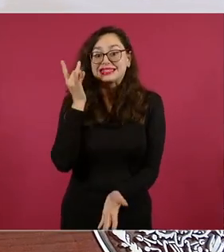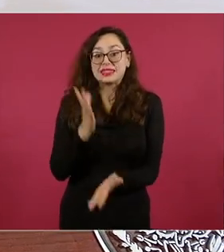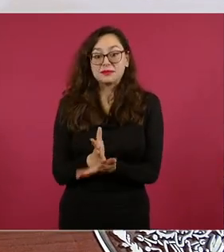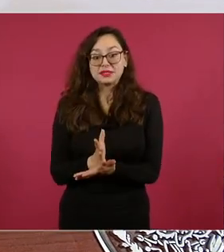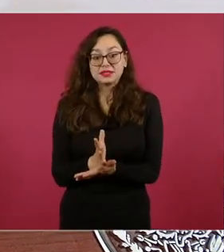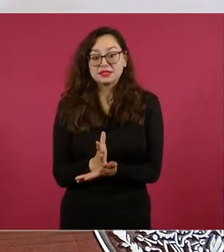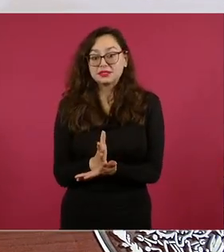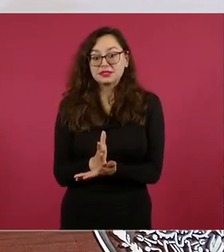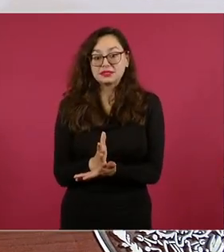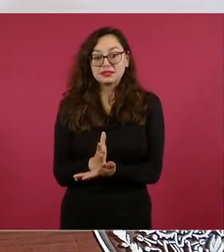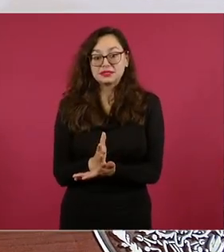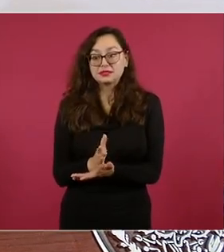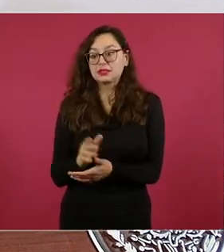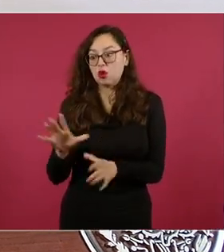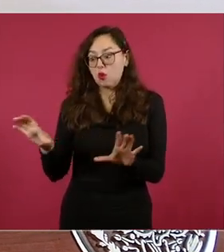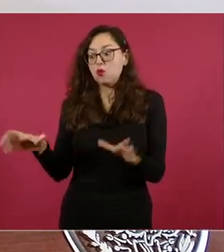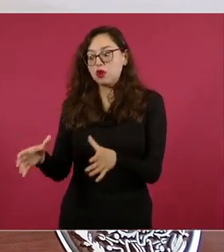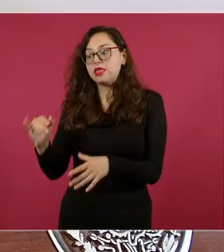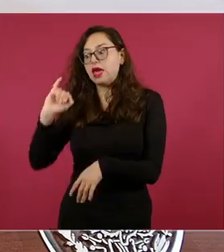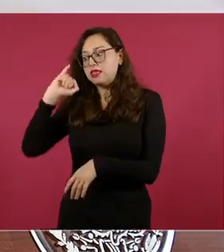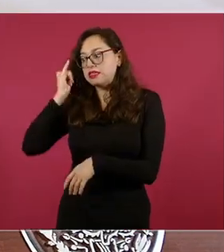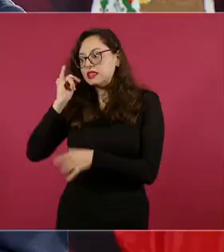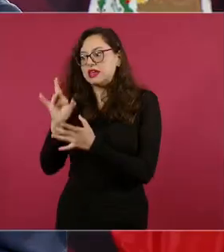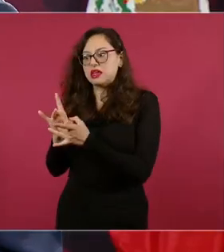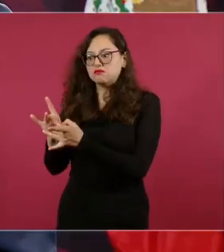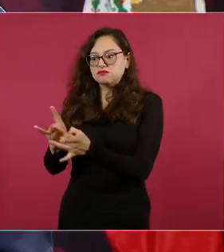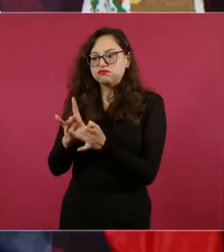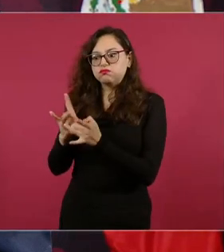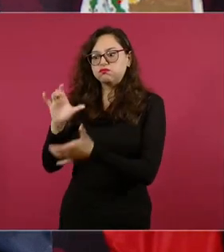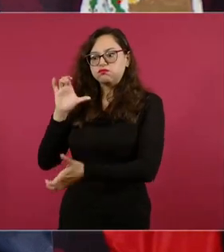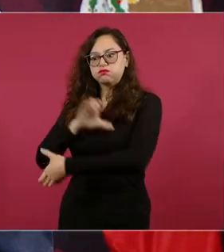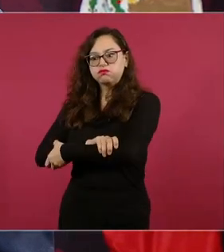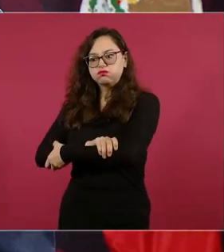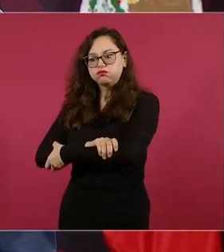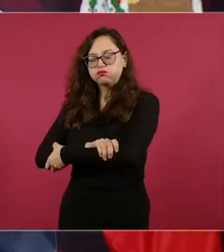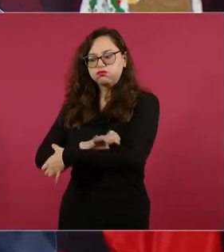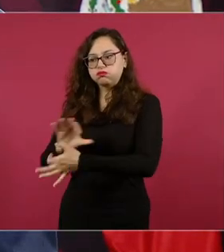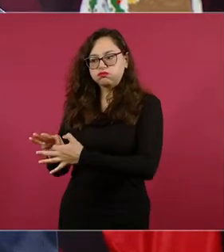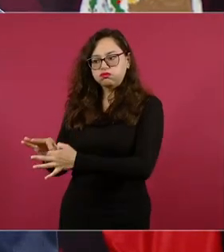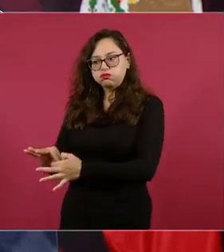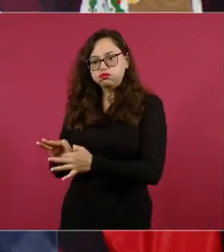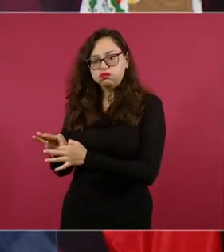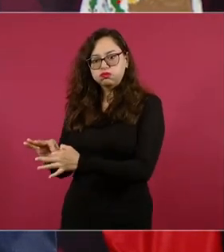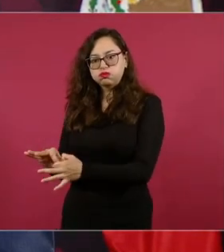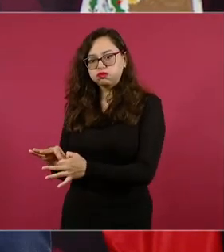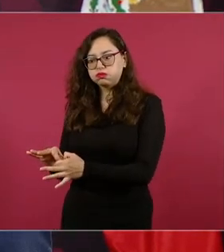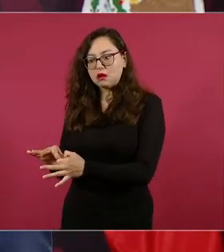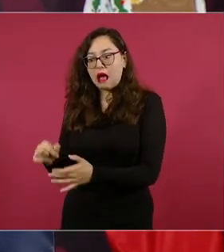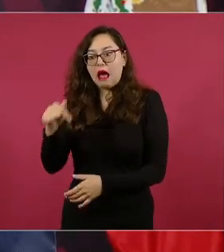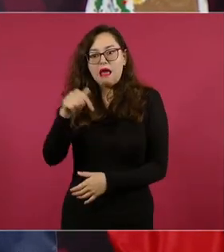ciudad, tan bella, ¿no? Tan